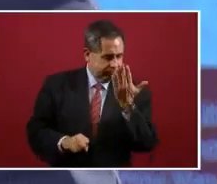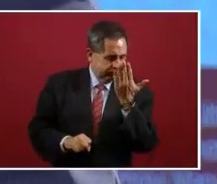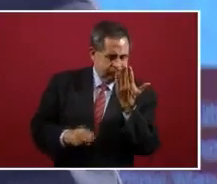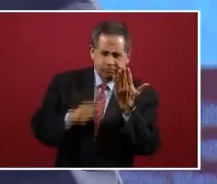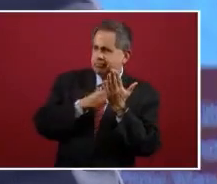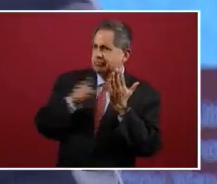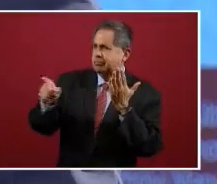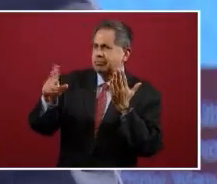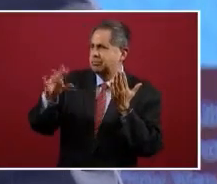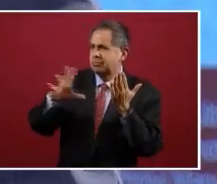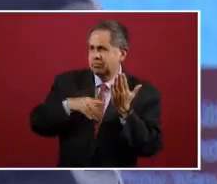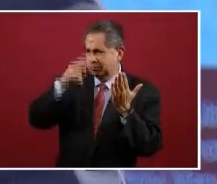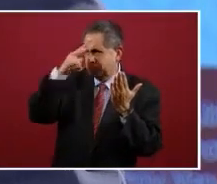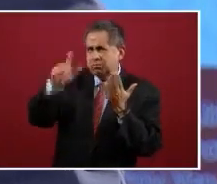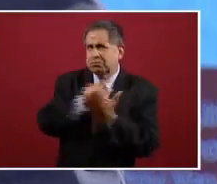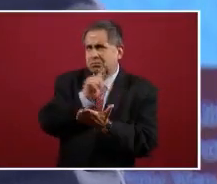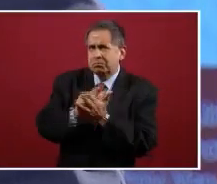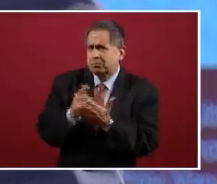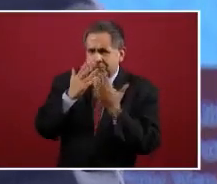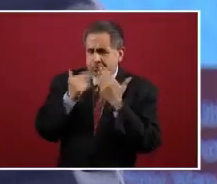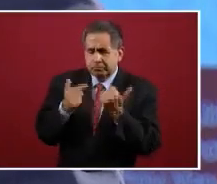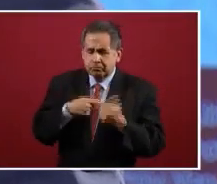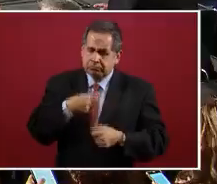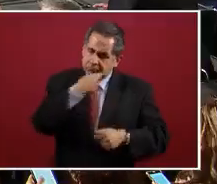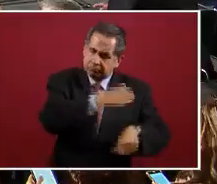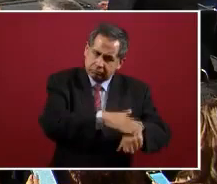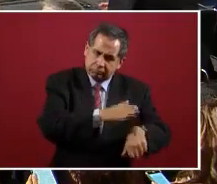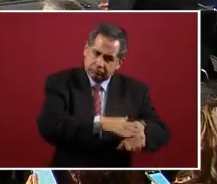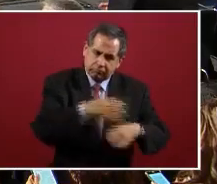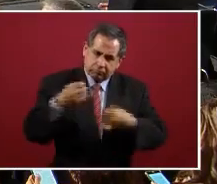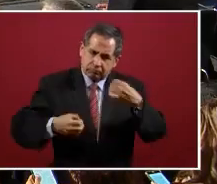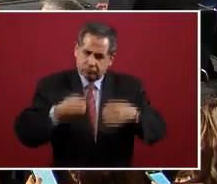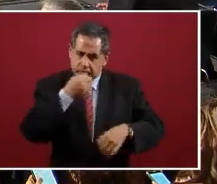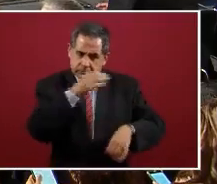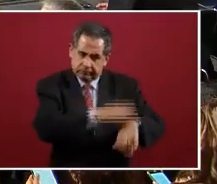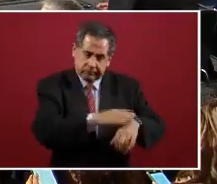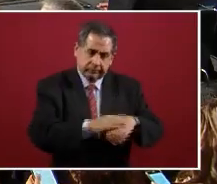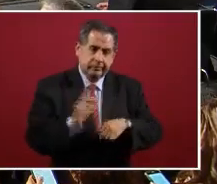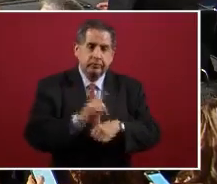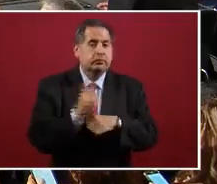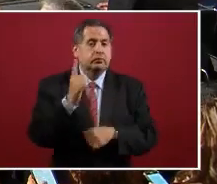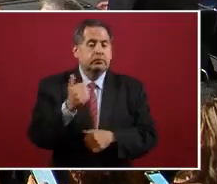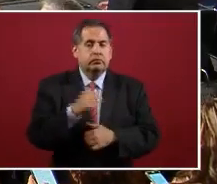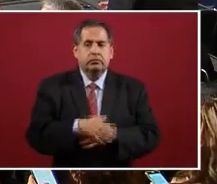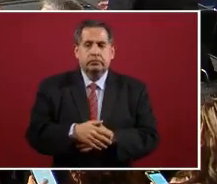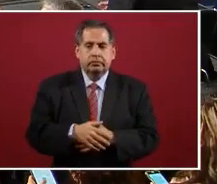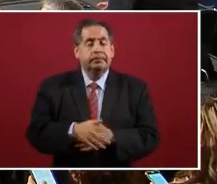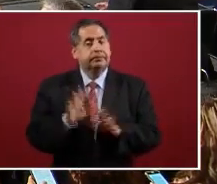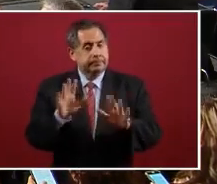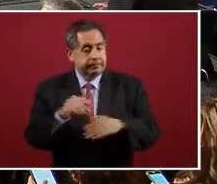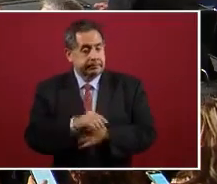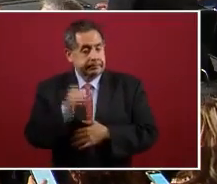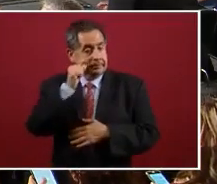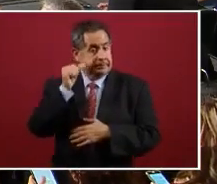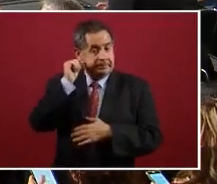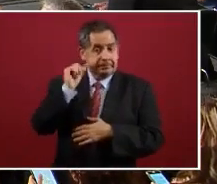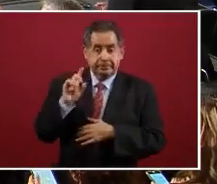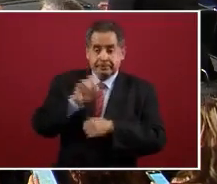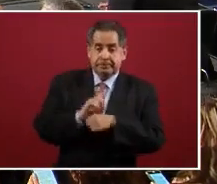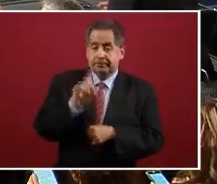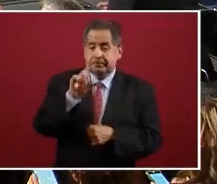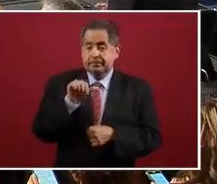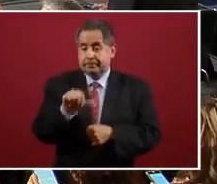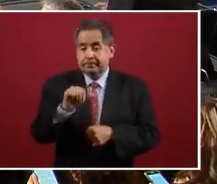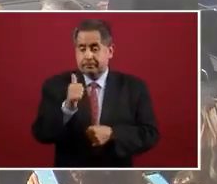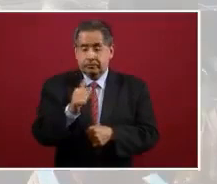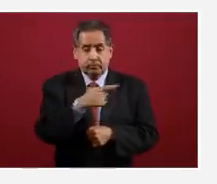aclare en ese punto el juez le les comenté es el primero de agosto posteriormente el día de ayer el 6 de agosto los abogados